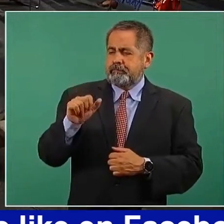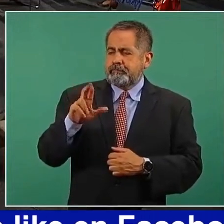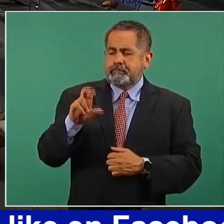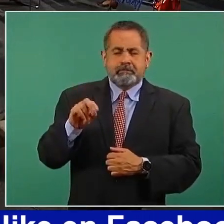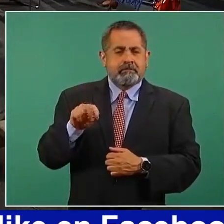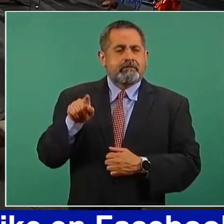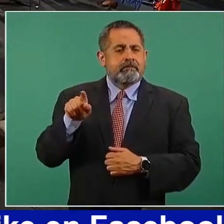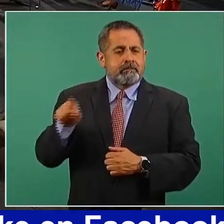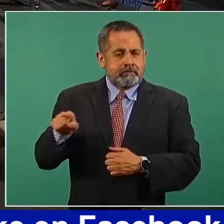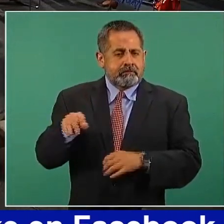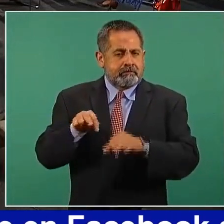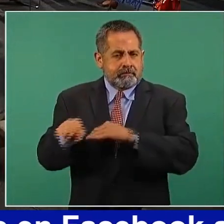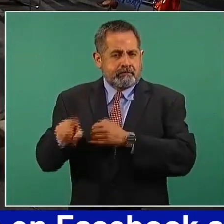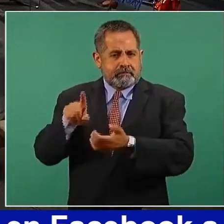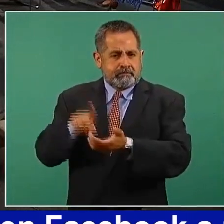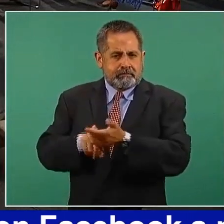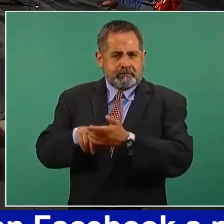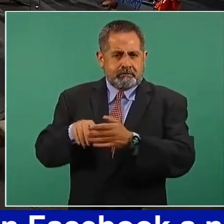es servidor público,